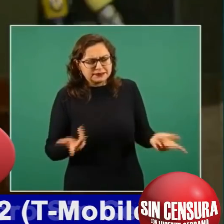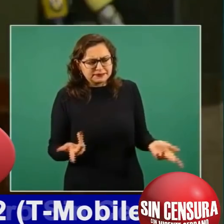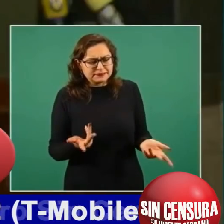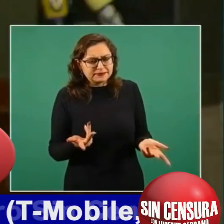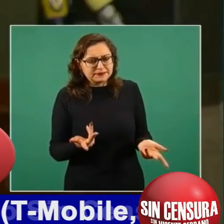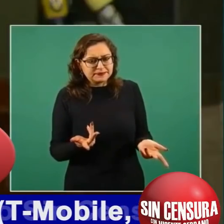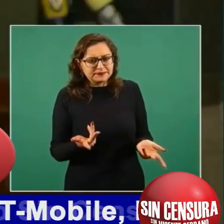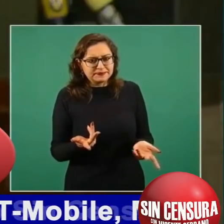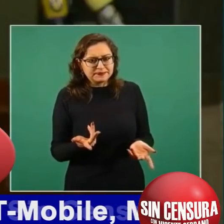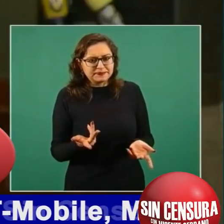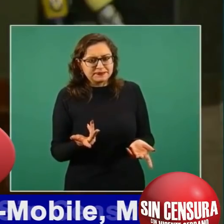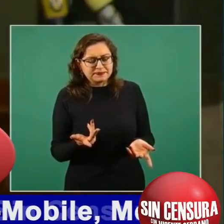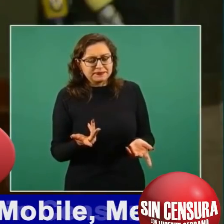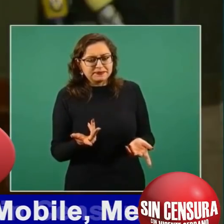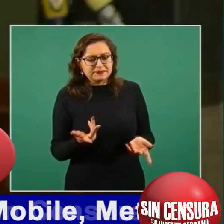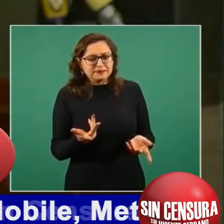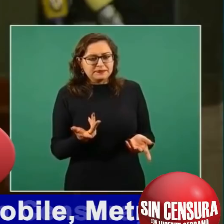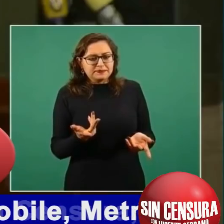ellos